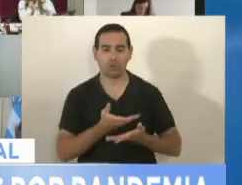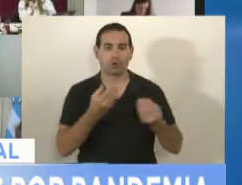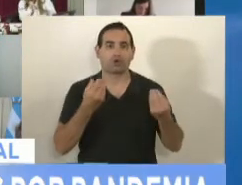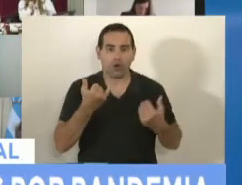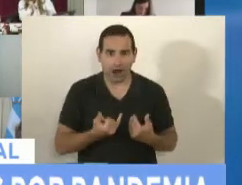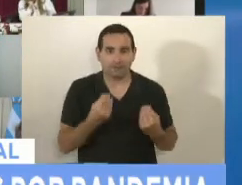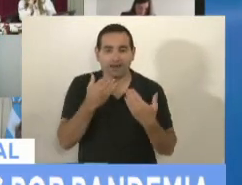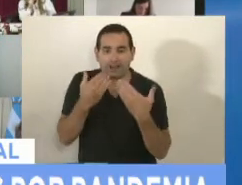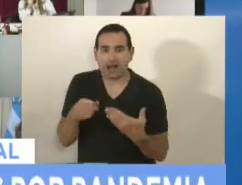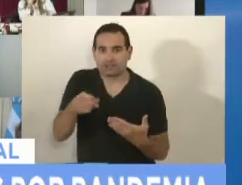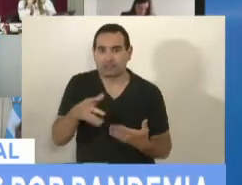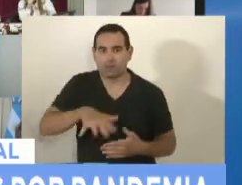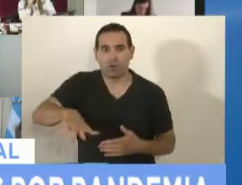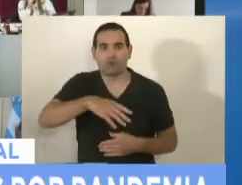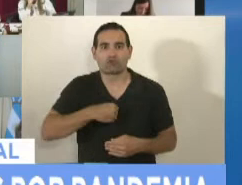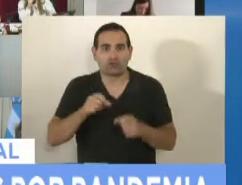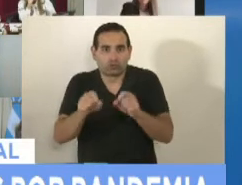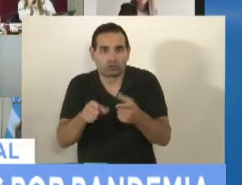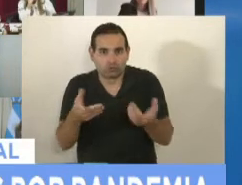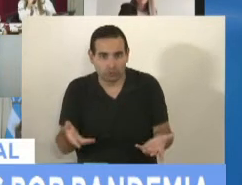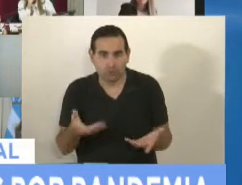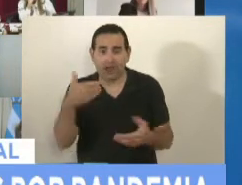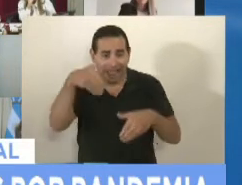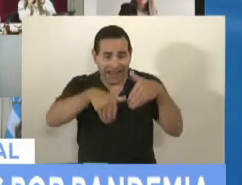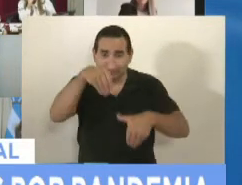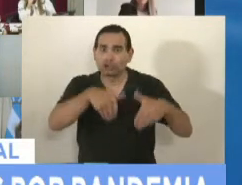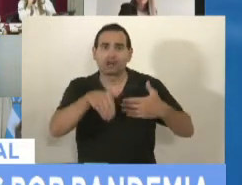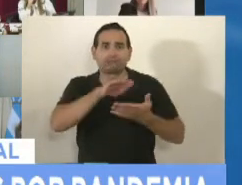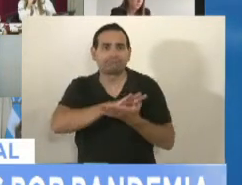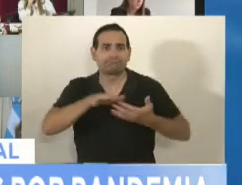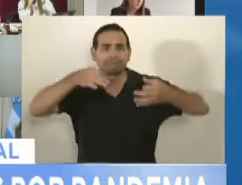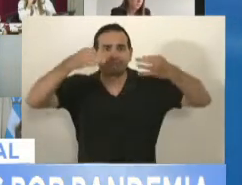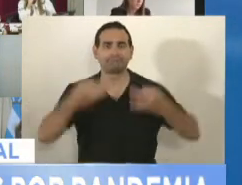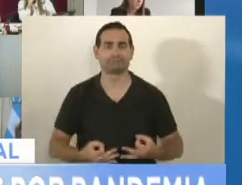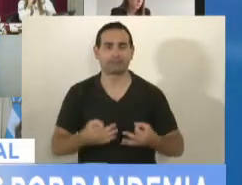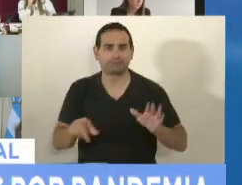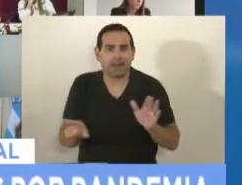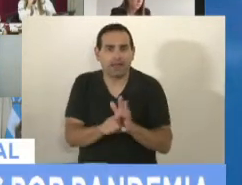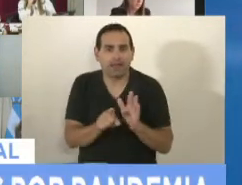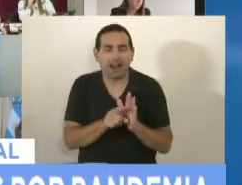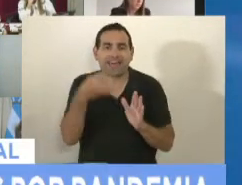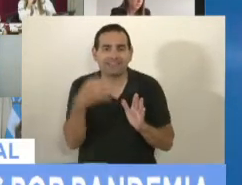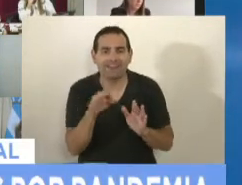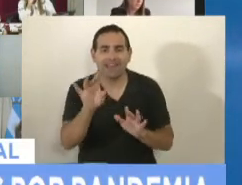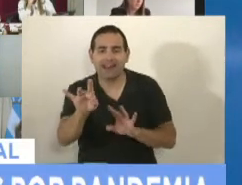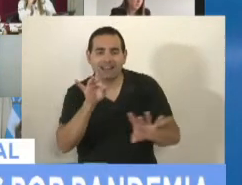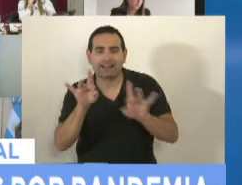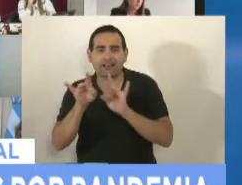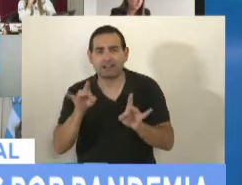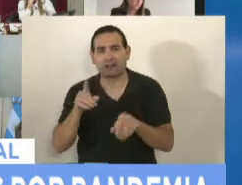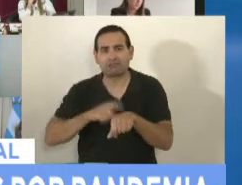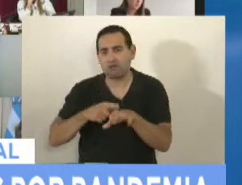el artículo, se expresa mediante elecciones auténticas que se deben elegir